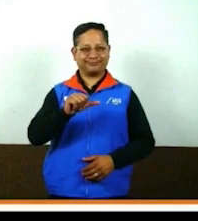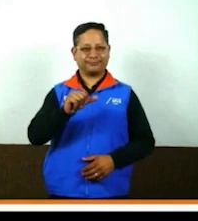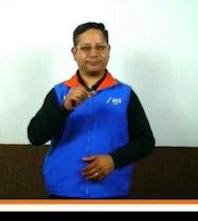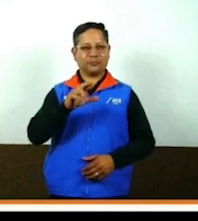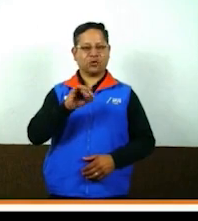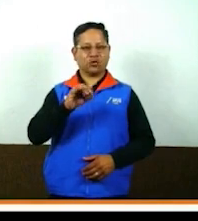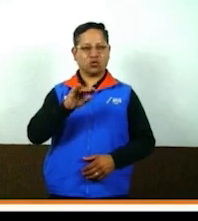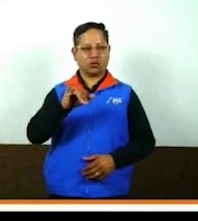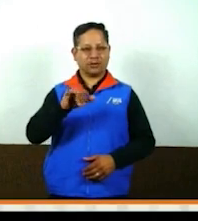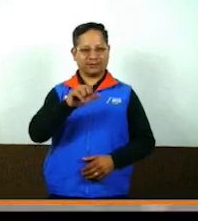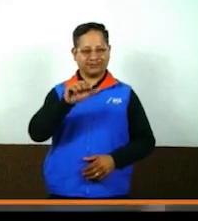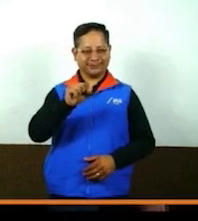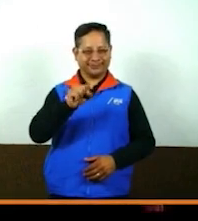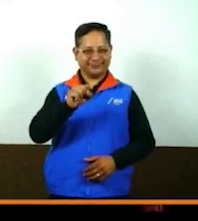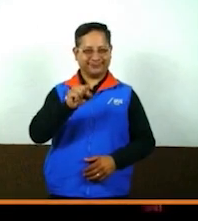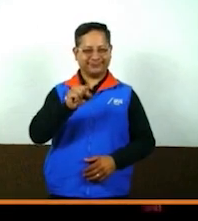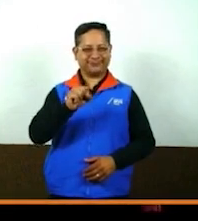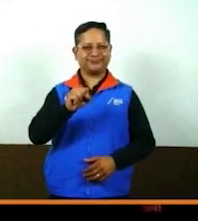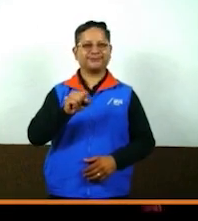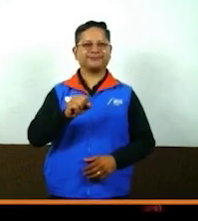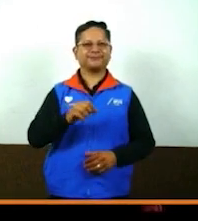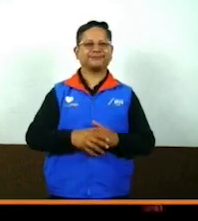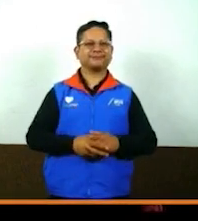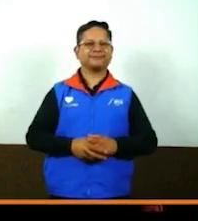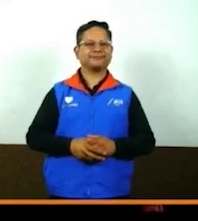Unidades de México.